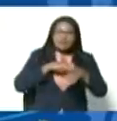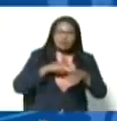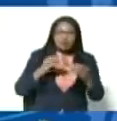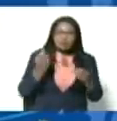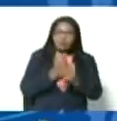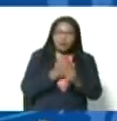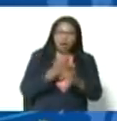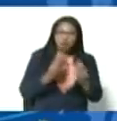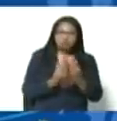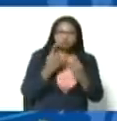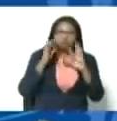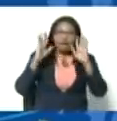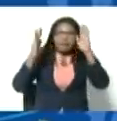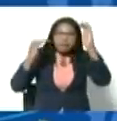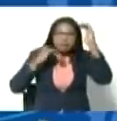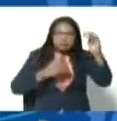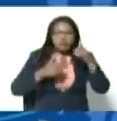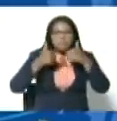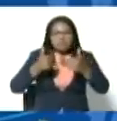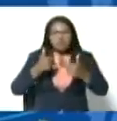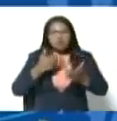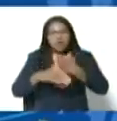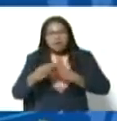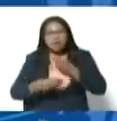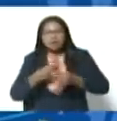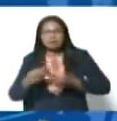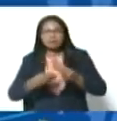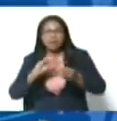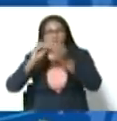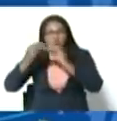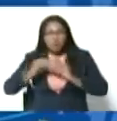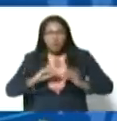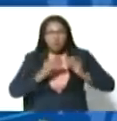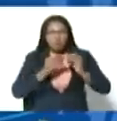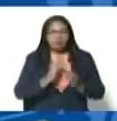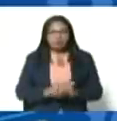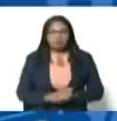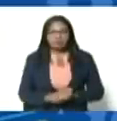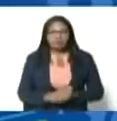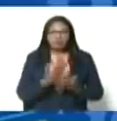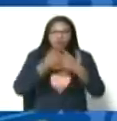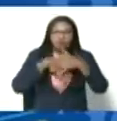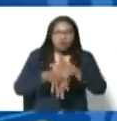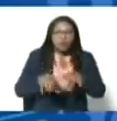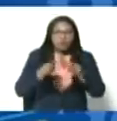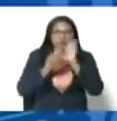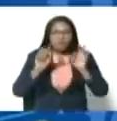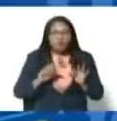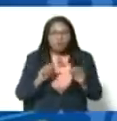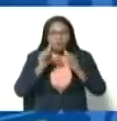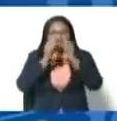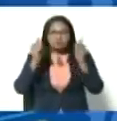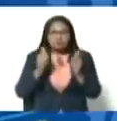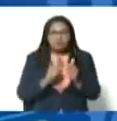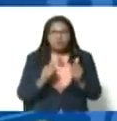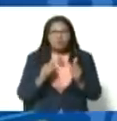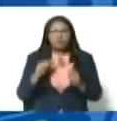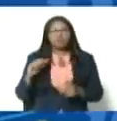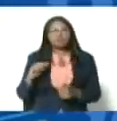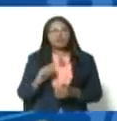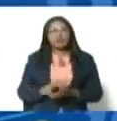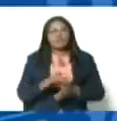obrera han escuchado y están haciendo lo que hay que hacer en el mantenimiento integral de todo el sistema metro,